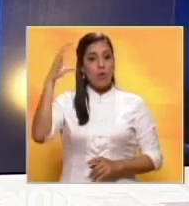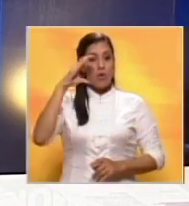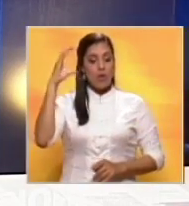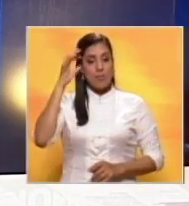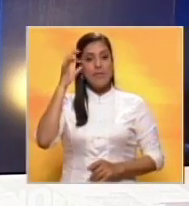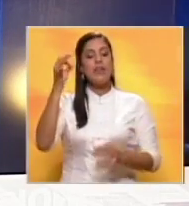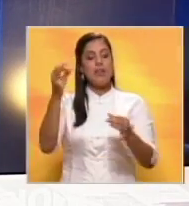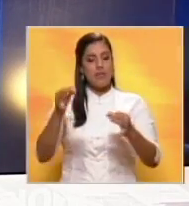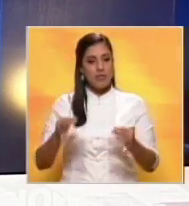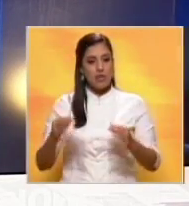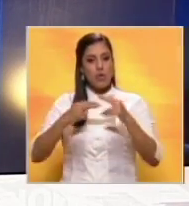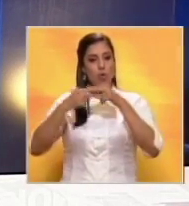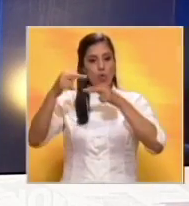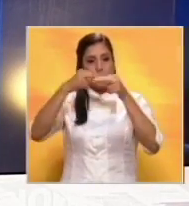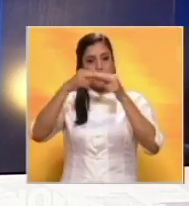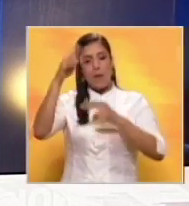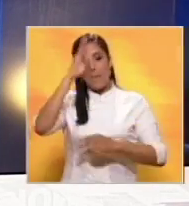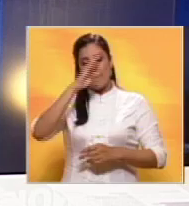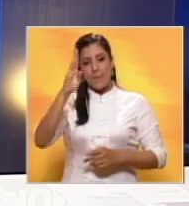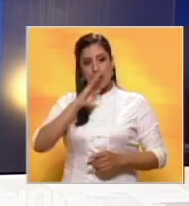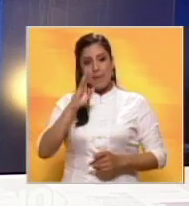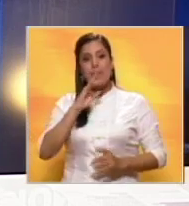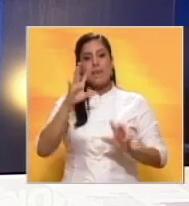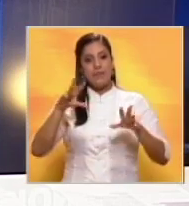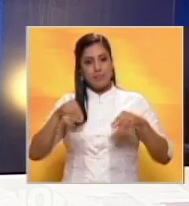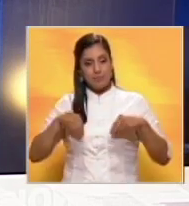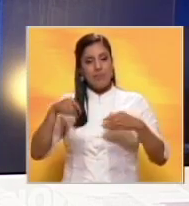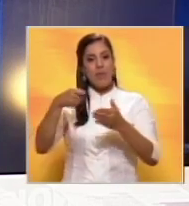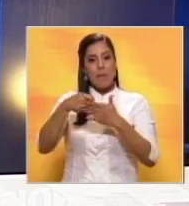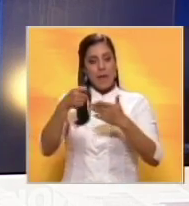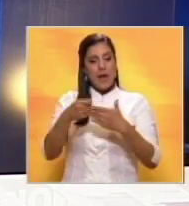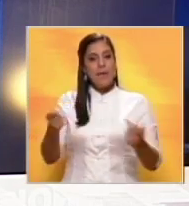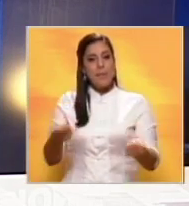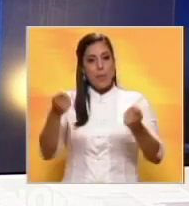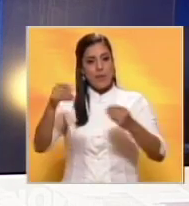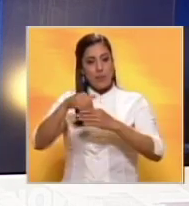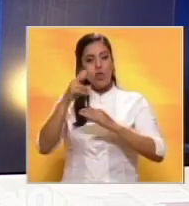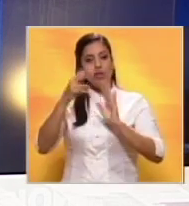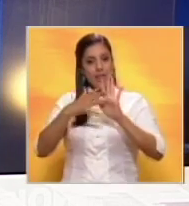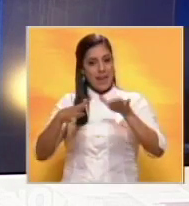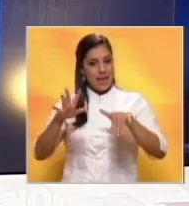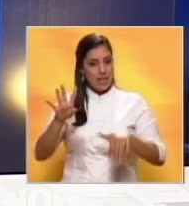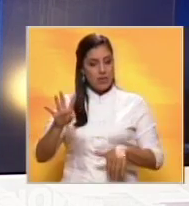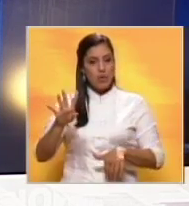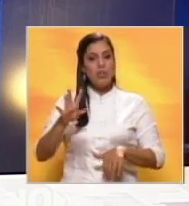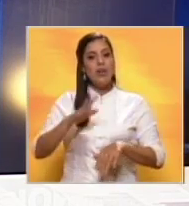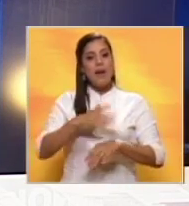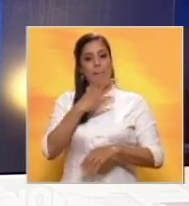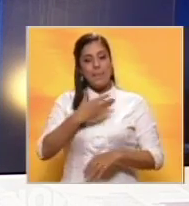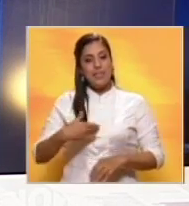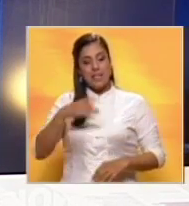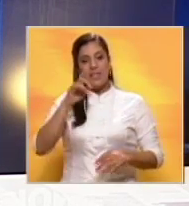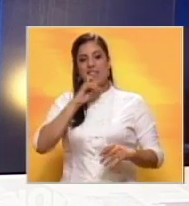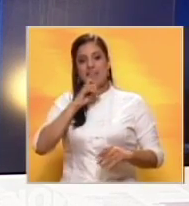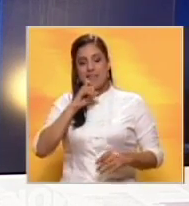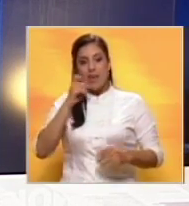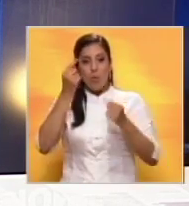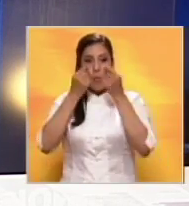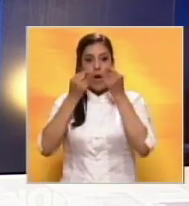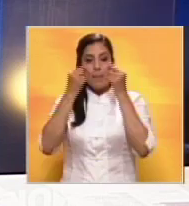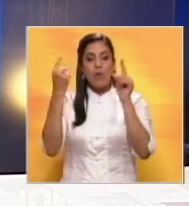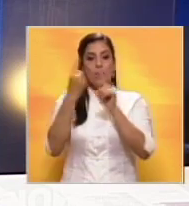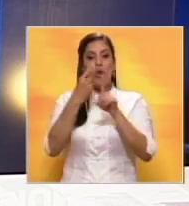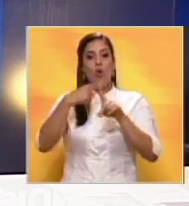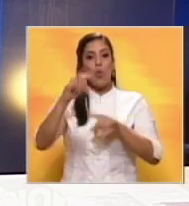Fiscalía confirmó que la constructora brasileña Odebrecht asumió los costos de las campañas electorales de 2014 del presidente Juan Manuel Santos y de su